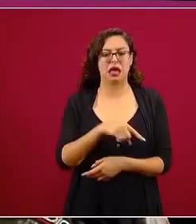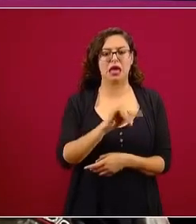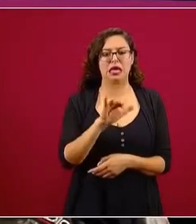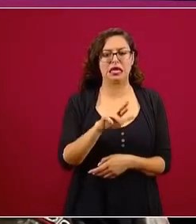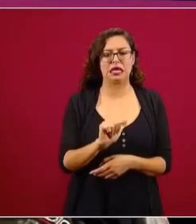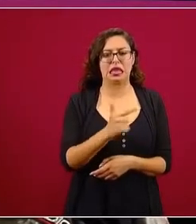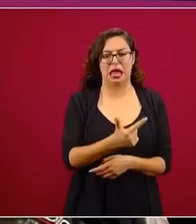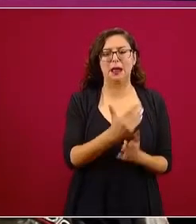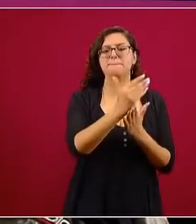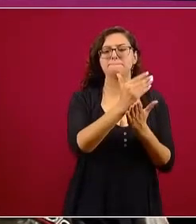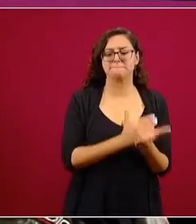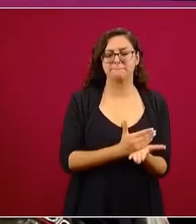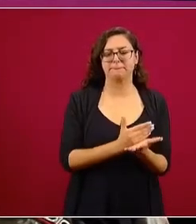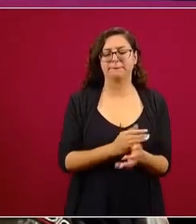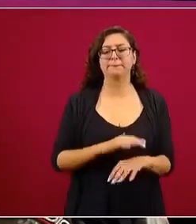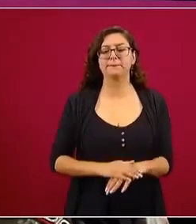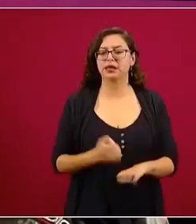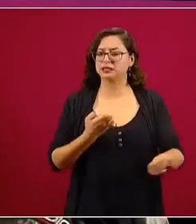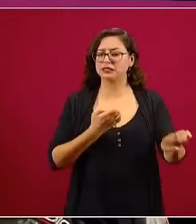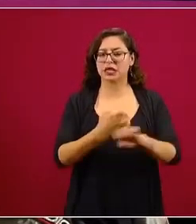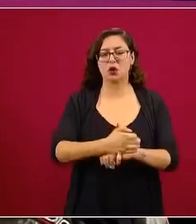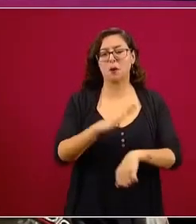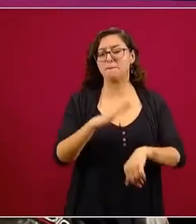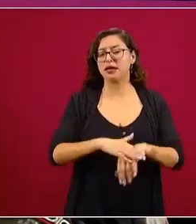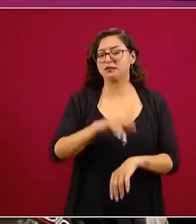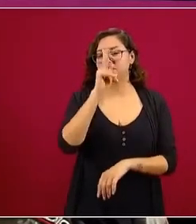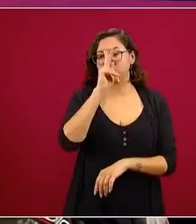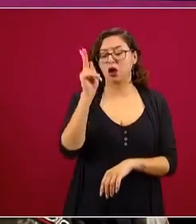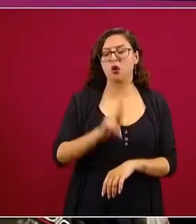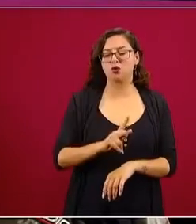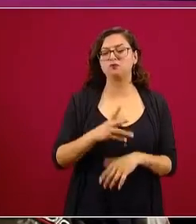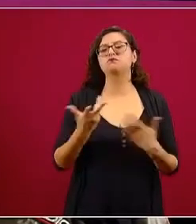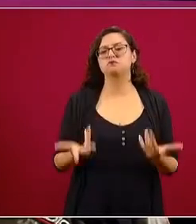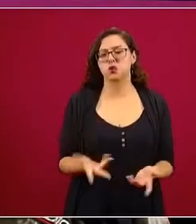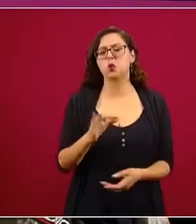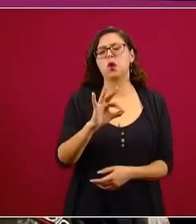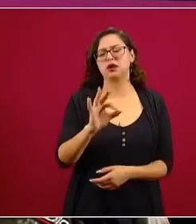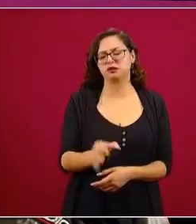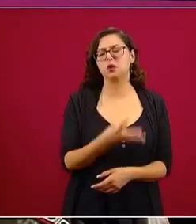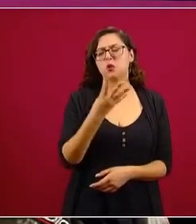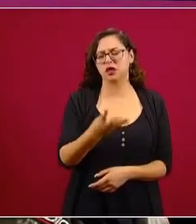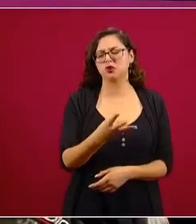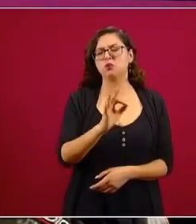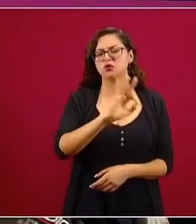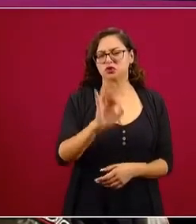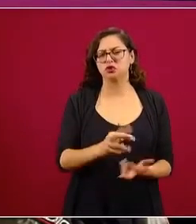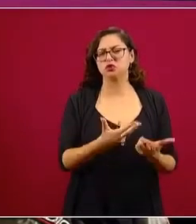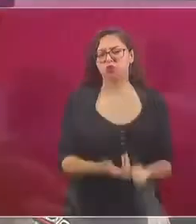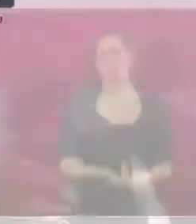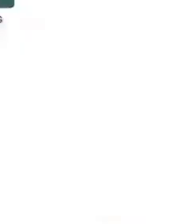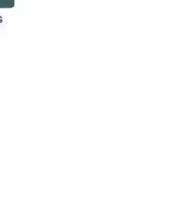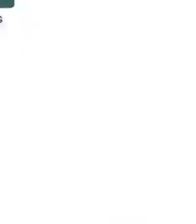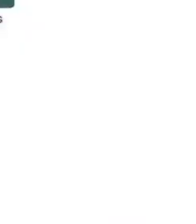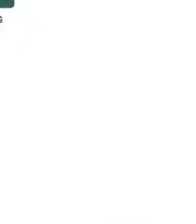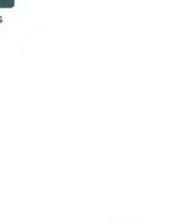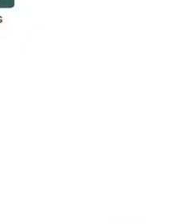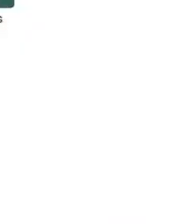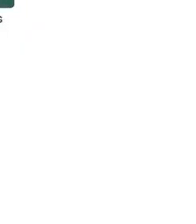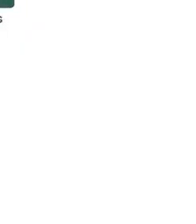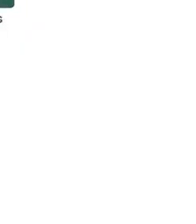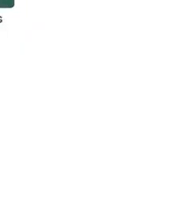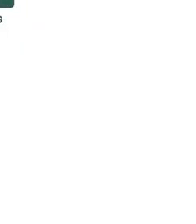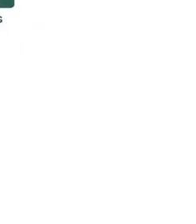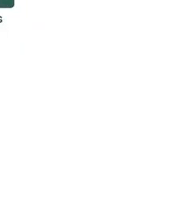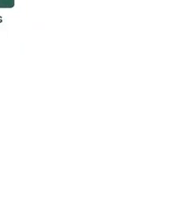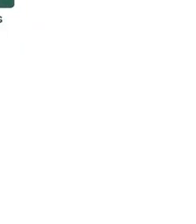que más ocupación tiene continúa dejando 44%, en este caso son dos, Nuevo León y